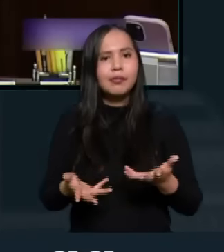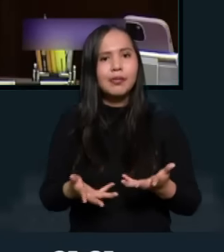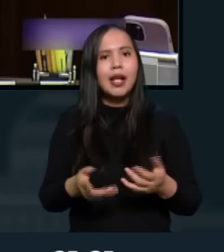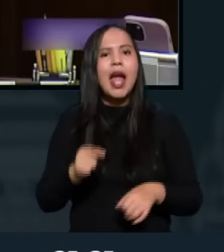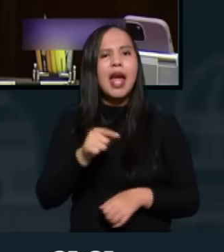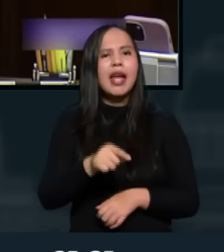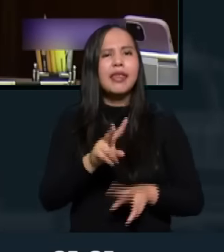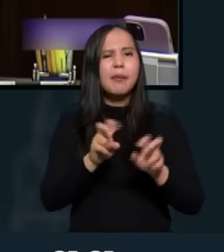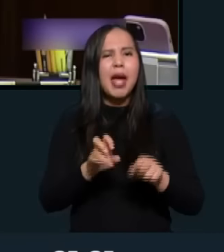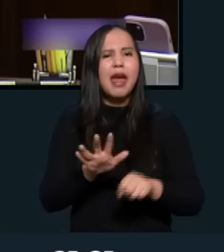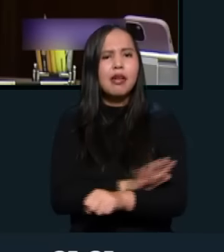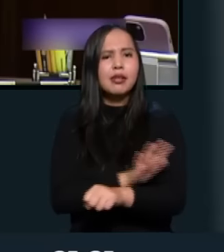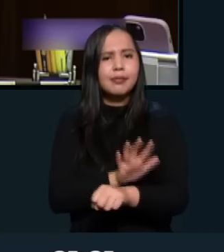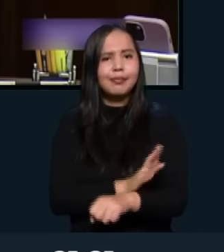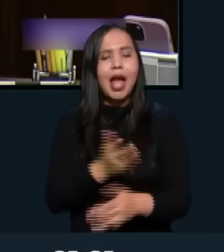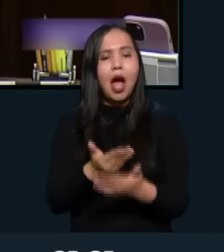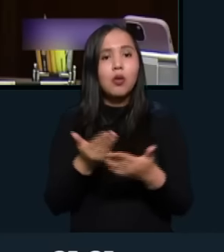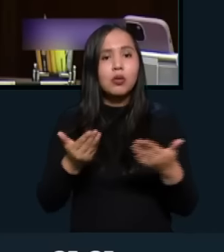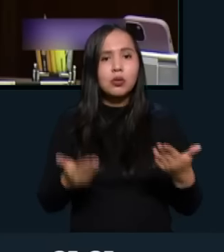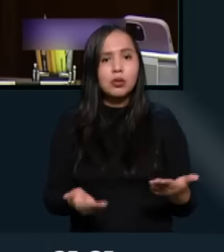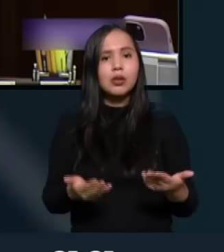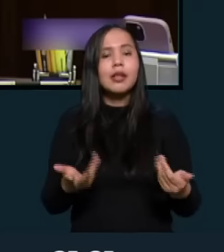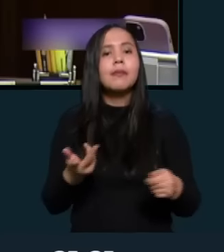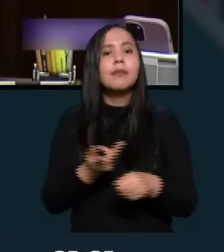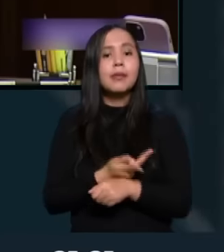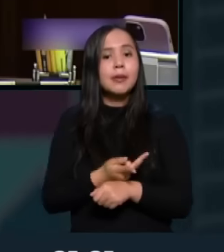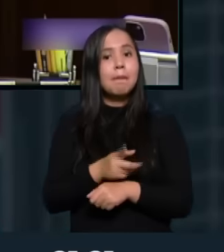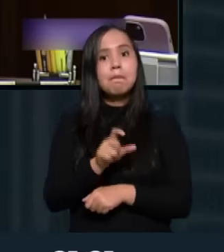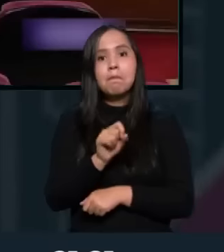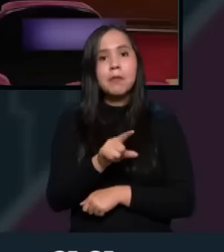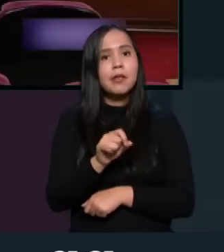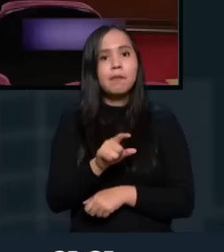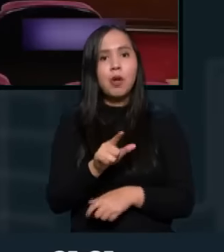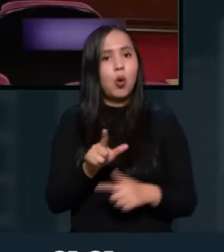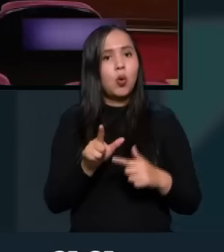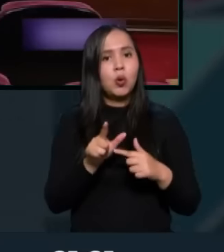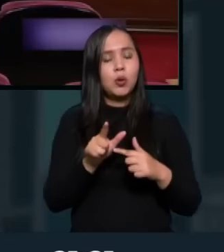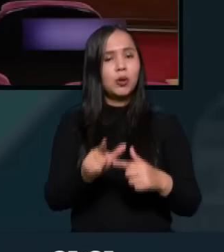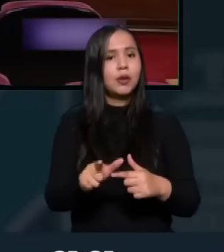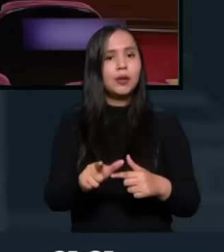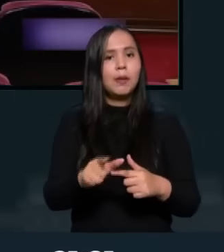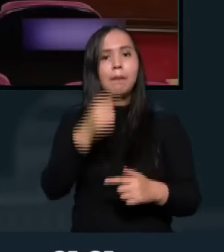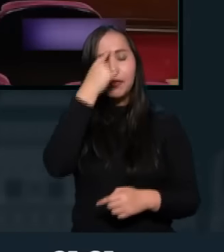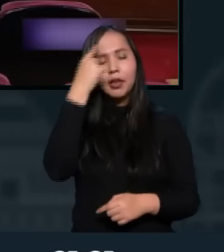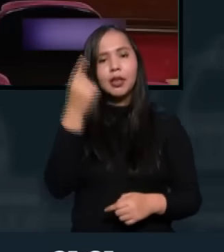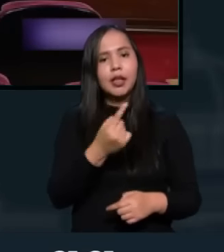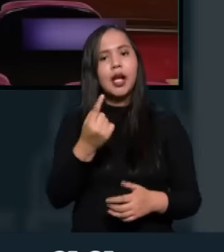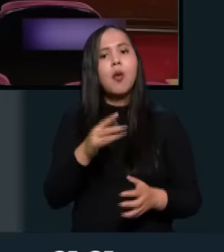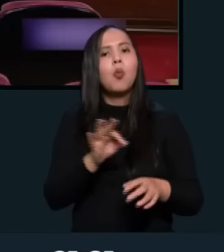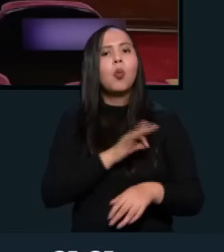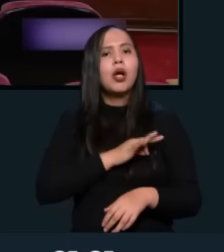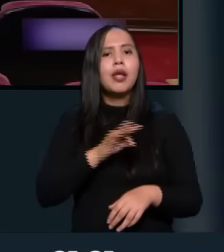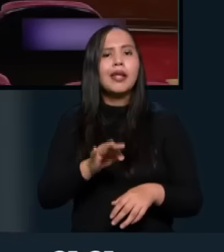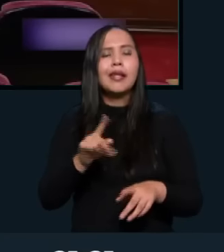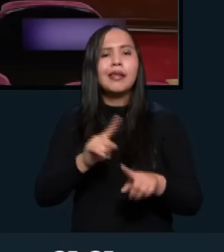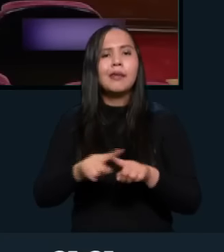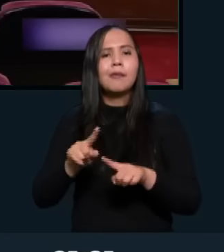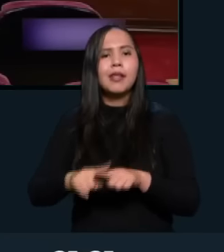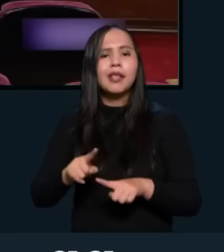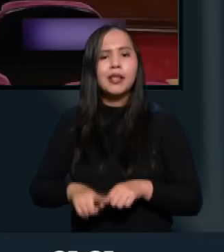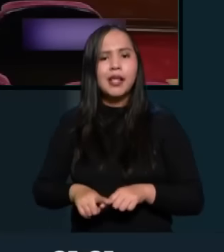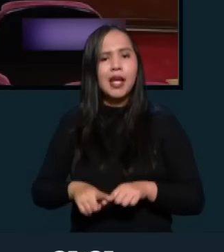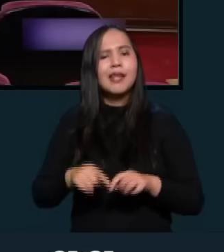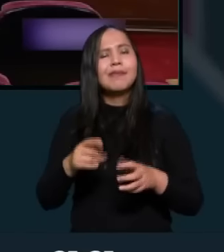energética. Ahora, pues pueden seguir ese mismo camino largo para seguir impugnando la validez de